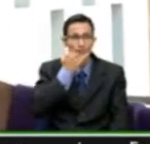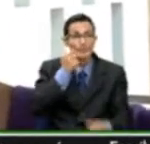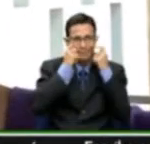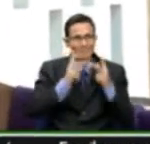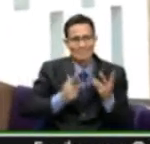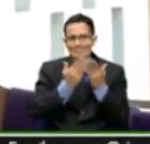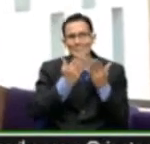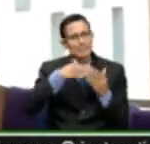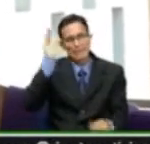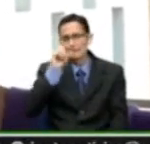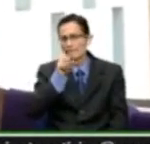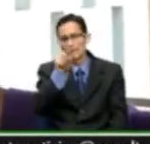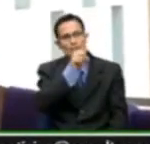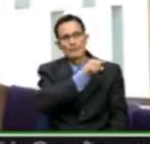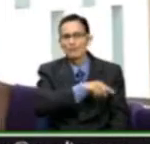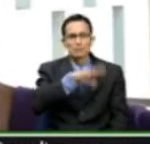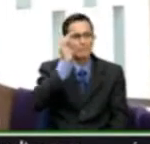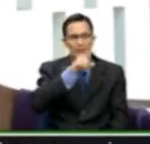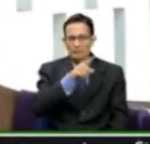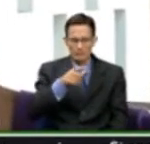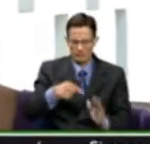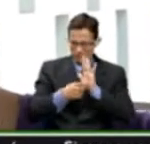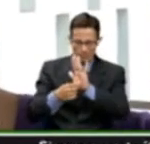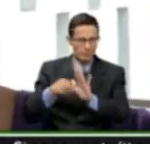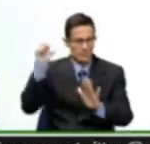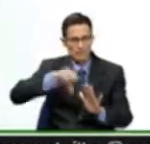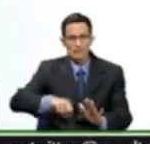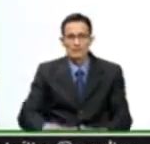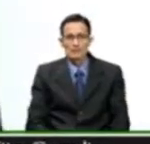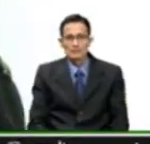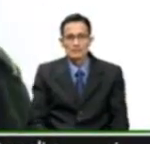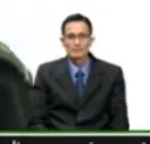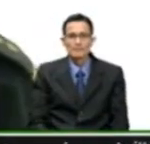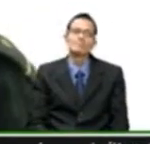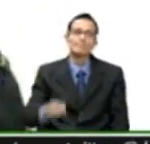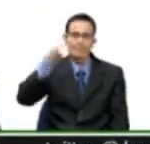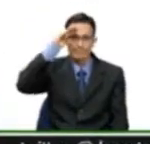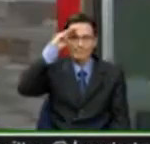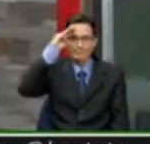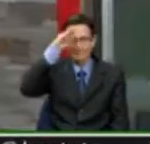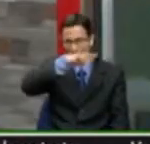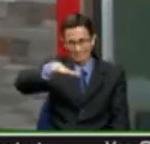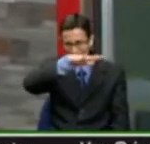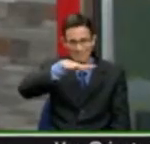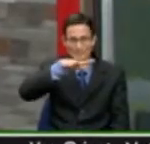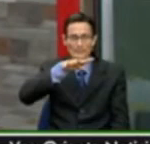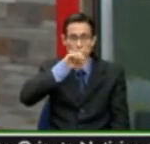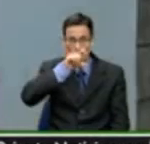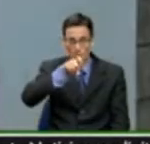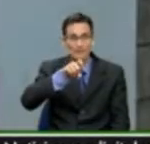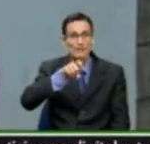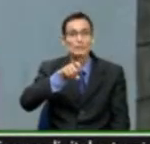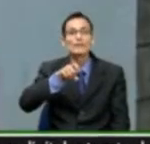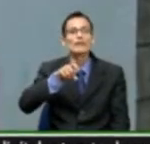que están dando mal ejemplo. Por su parte, la Policía Metropolitana de Bucaramanga trabaja en la identificación de